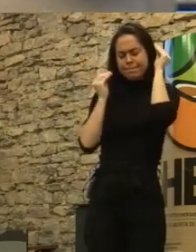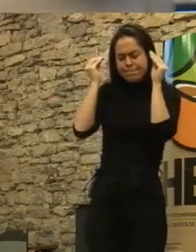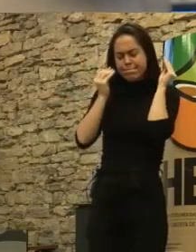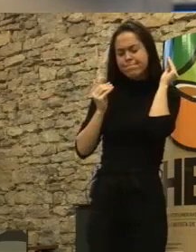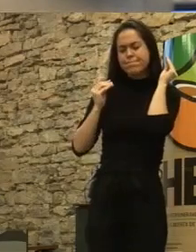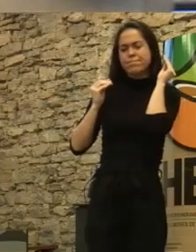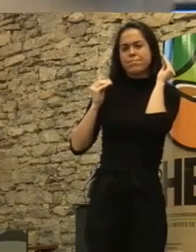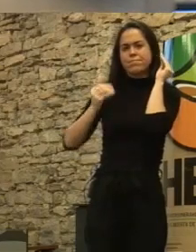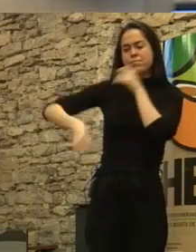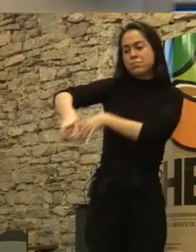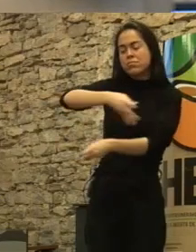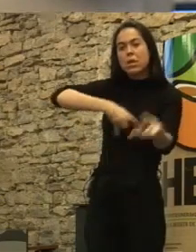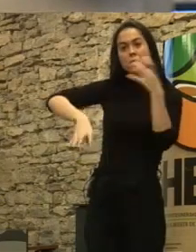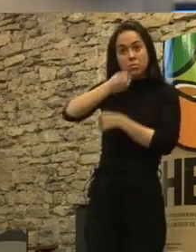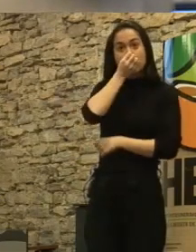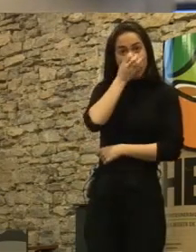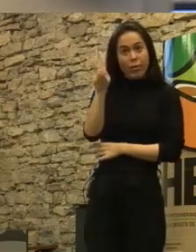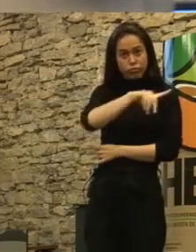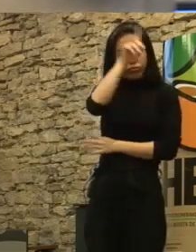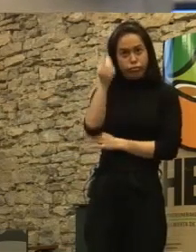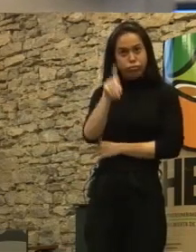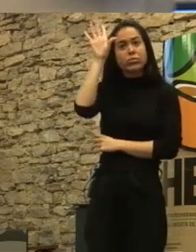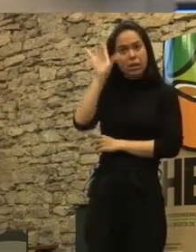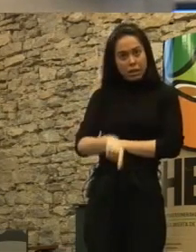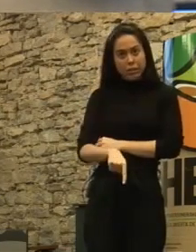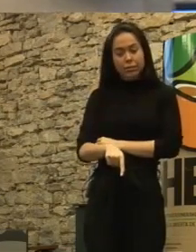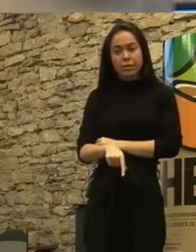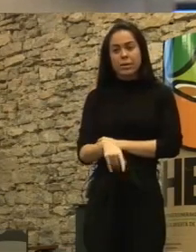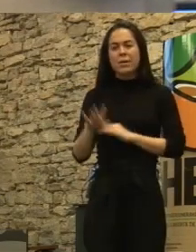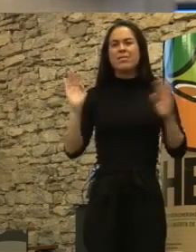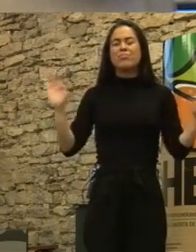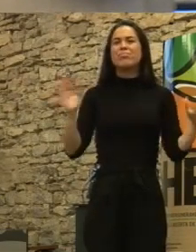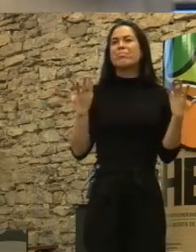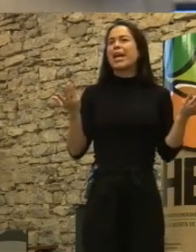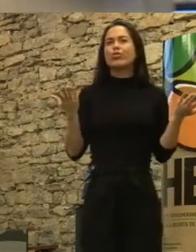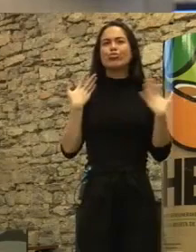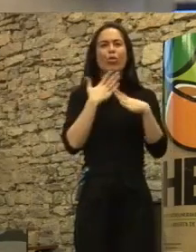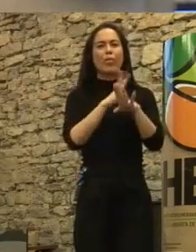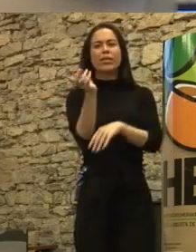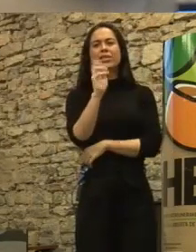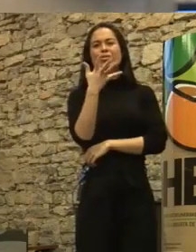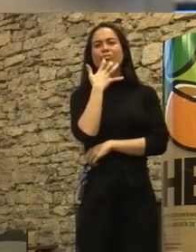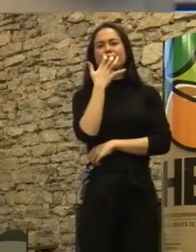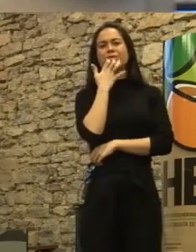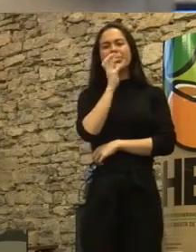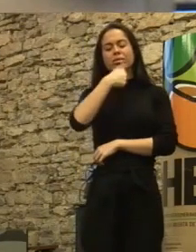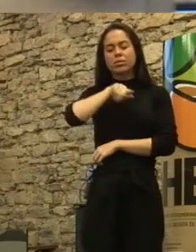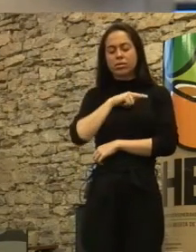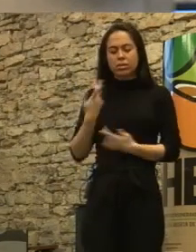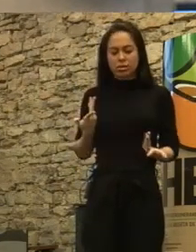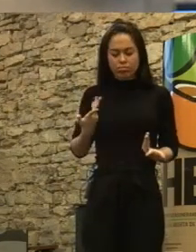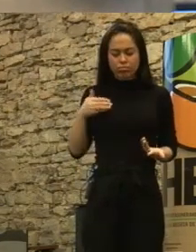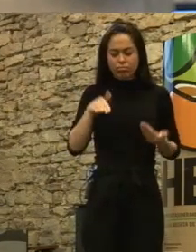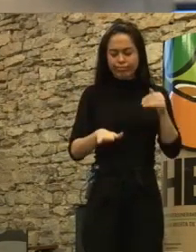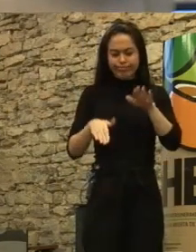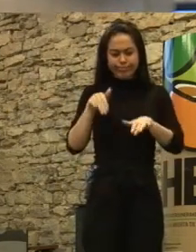eso está muy bien, es necesario, pero es insuficiente si no se emprende camino, si esas ideas no toman